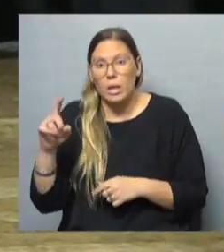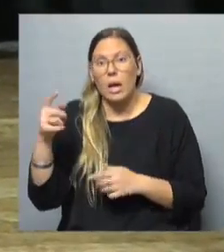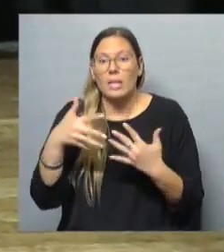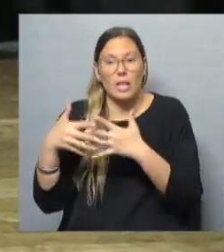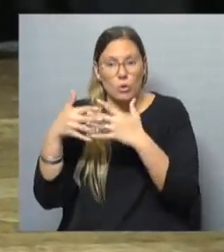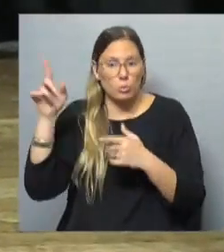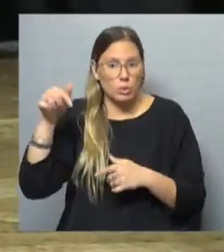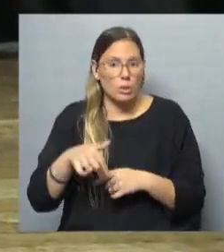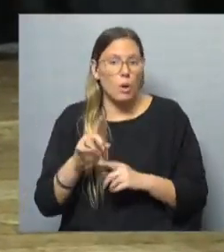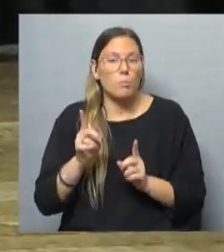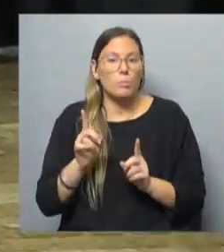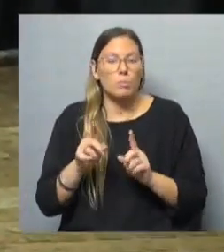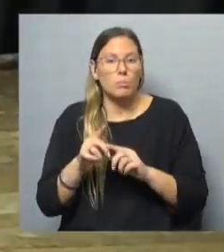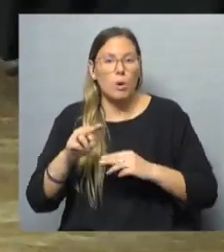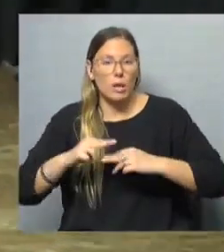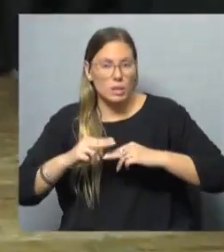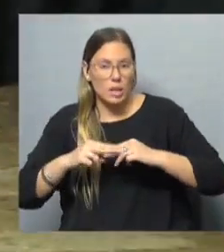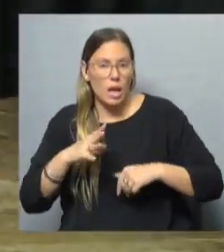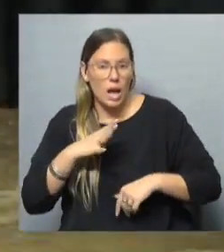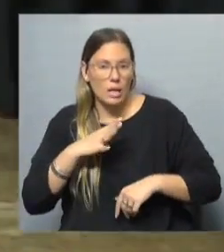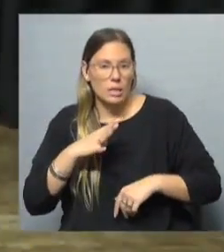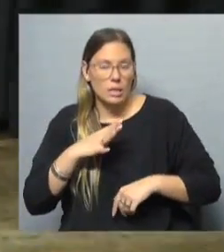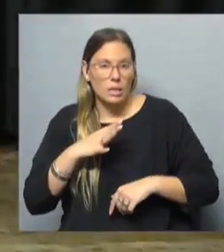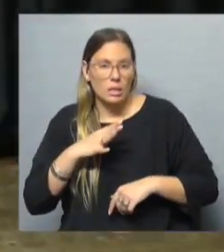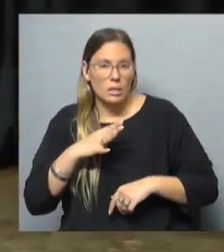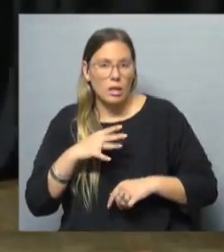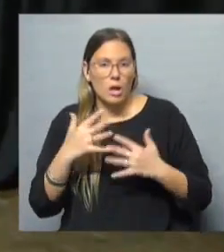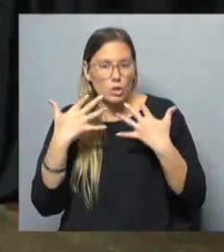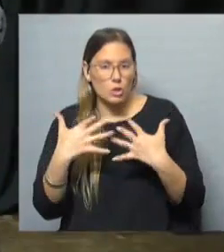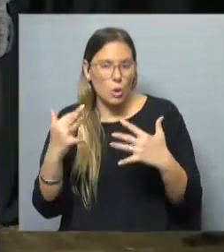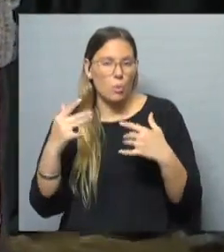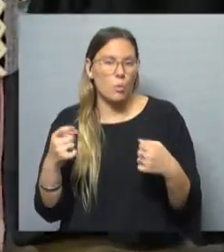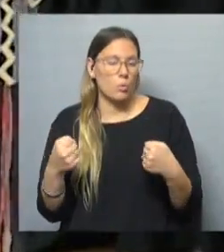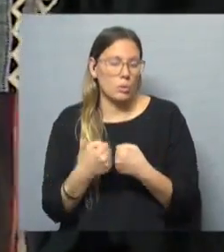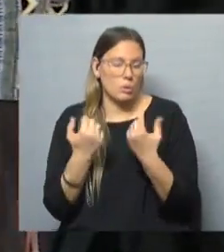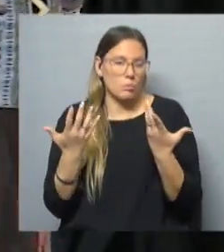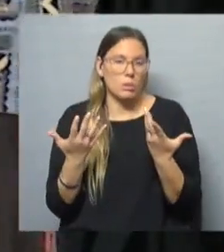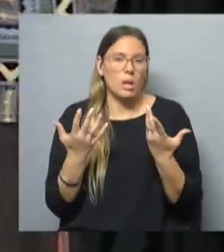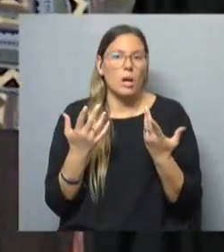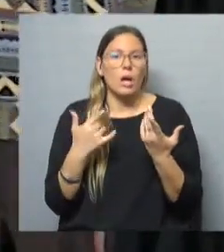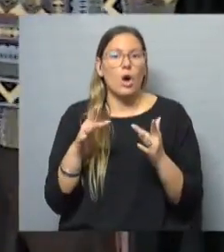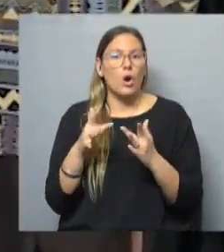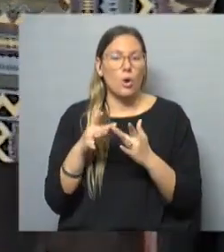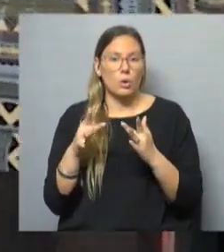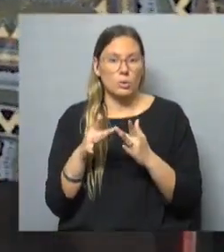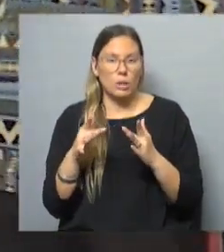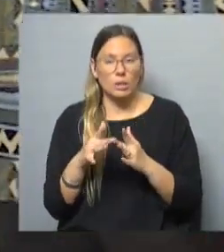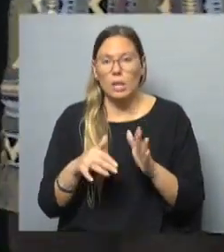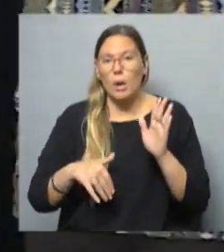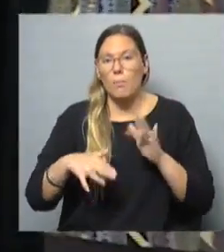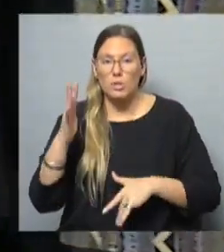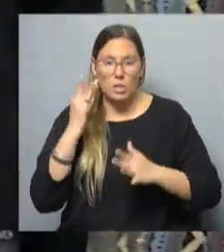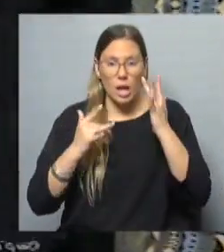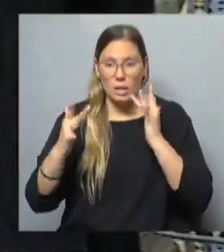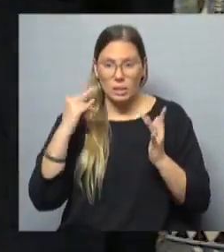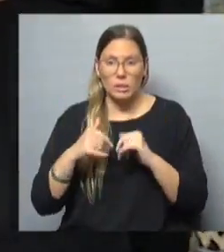Unidos. Mismo hay una plataforma muy conocida que hay shows de improvisación. Y bueno, teniendo el contacto también con la mayoría de los artistas